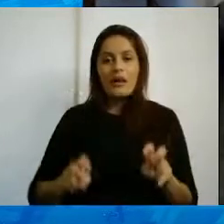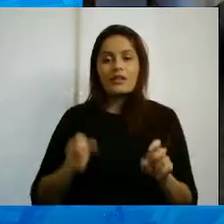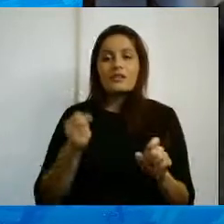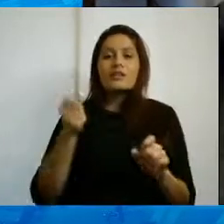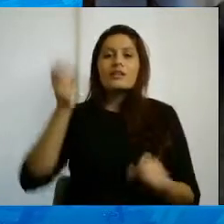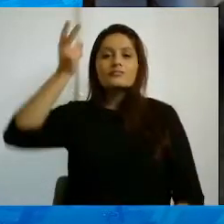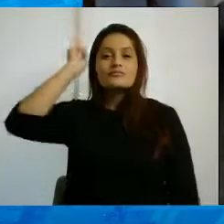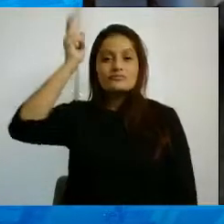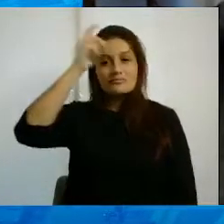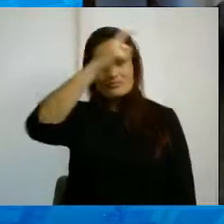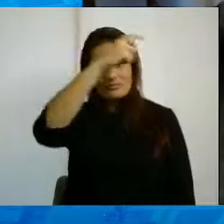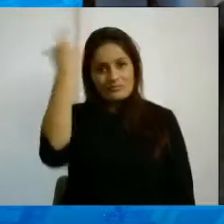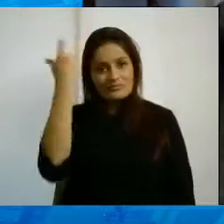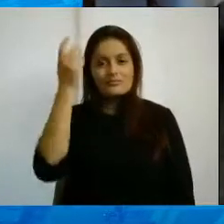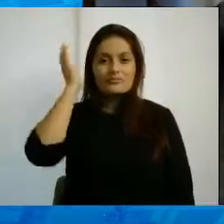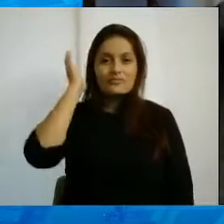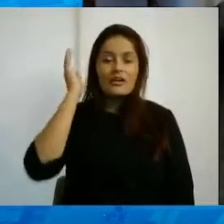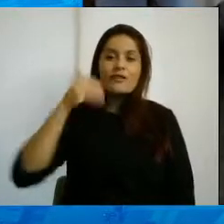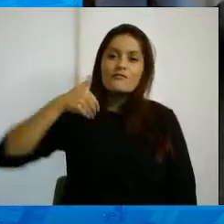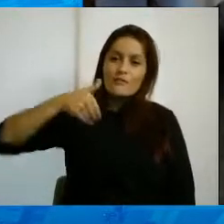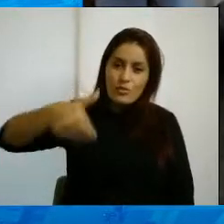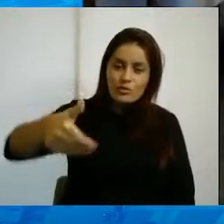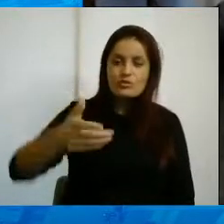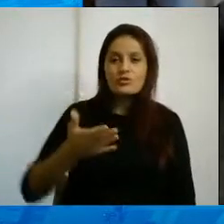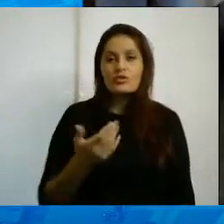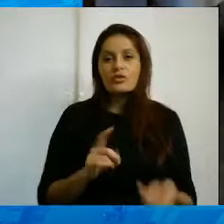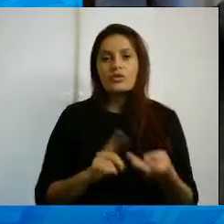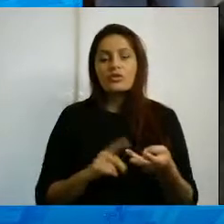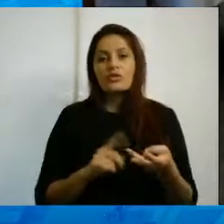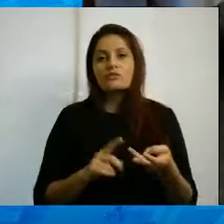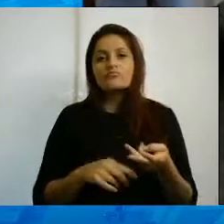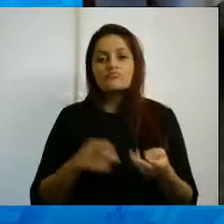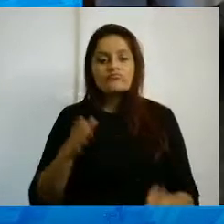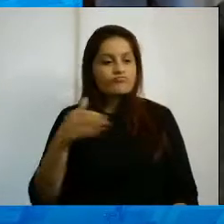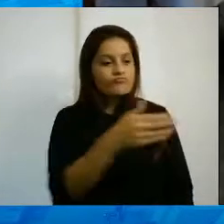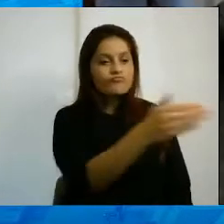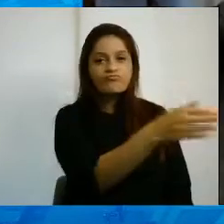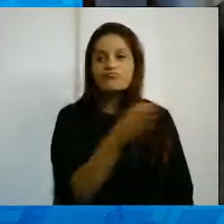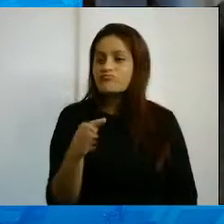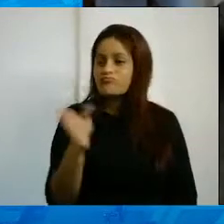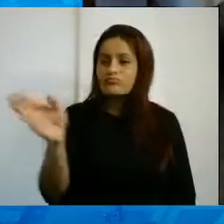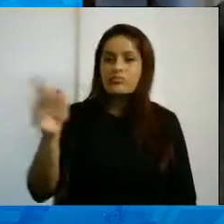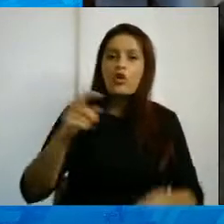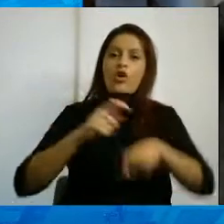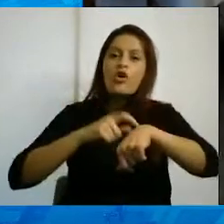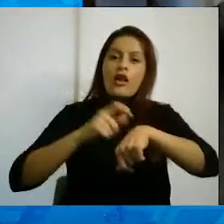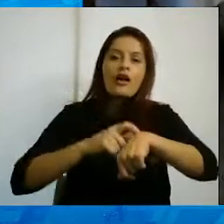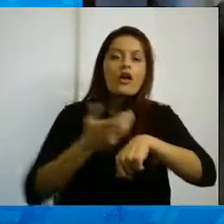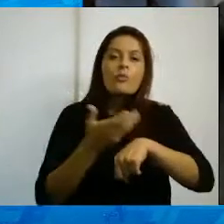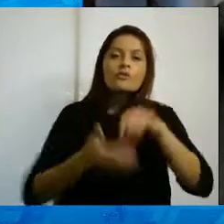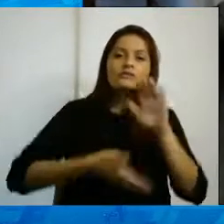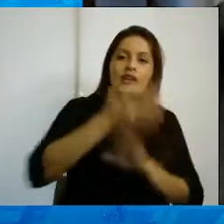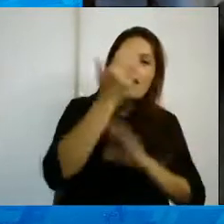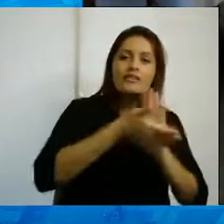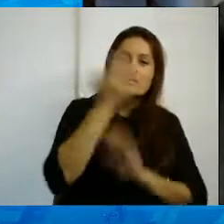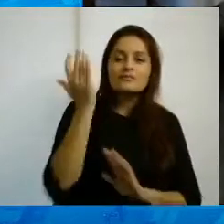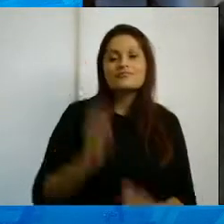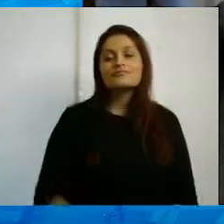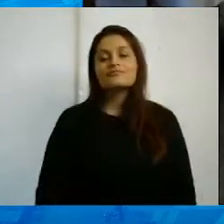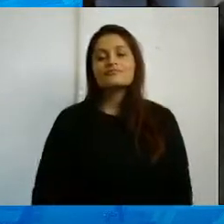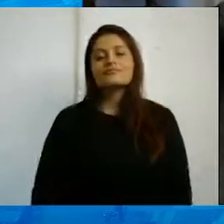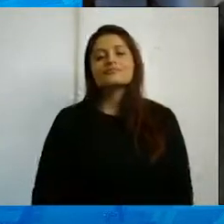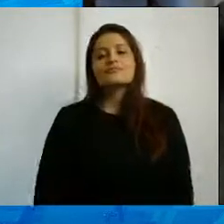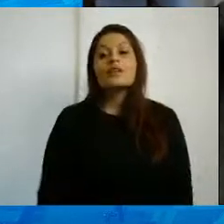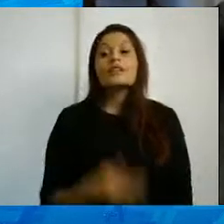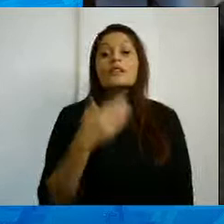público, respecto de los recorridos, la frecuencia, respecto de